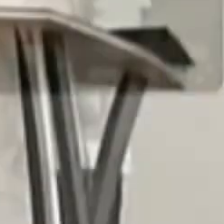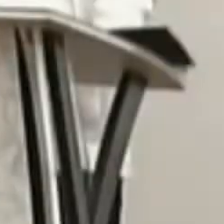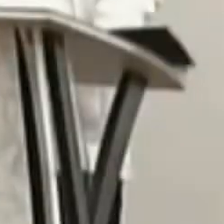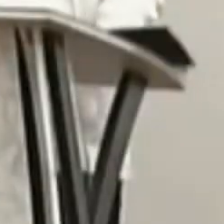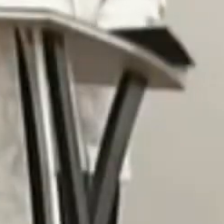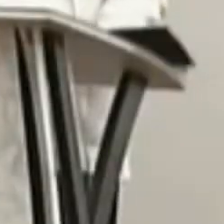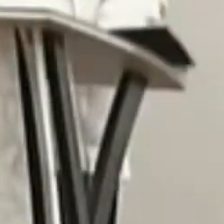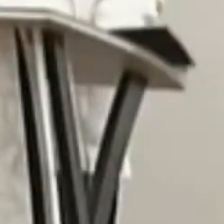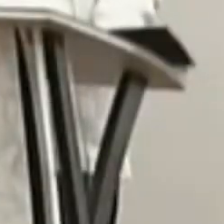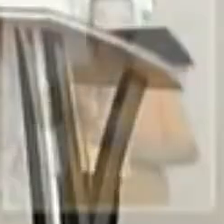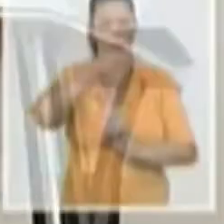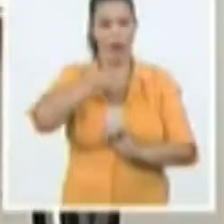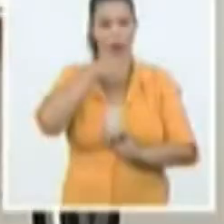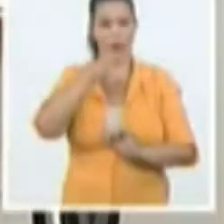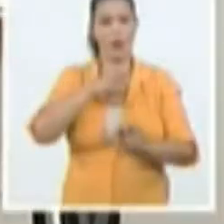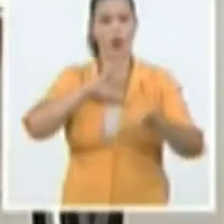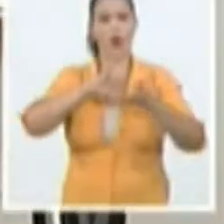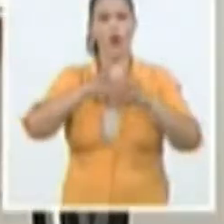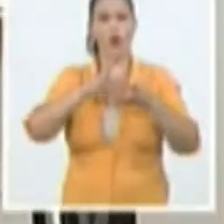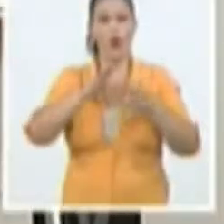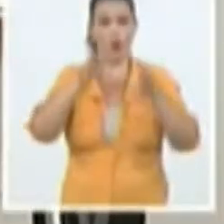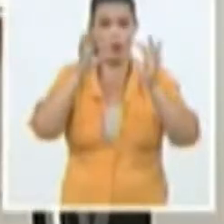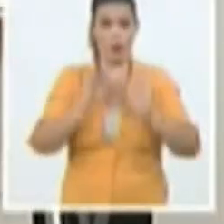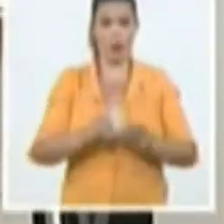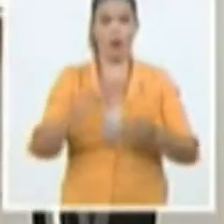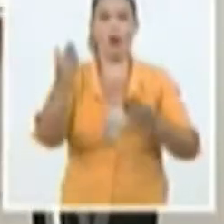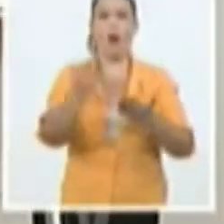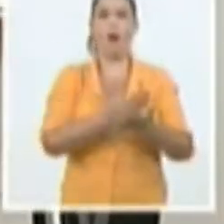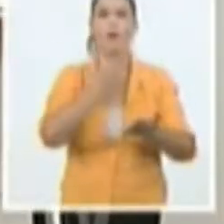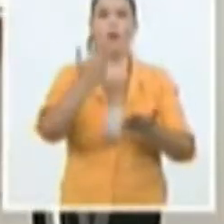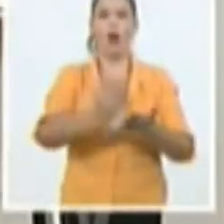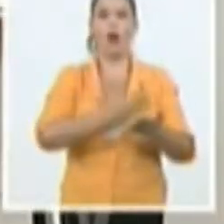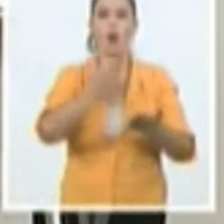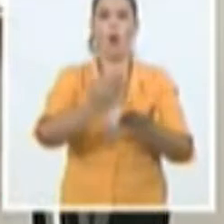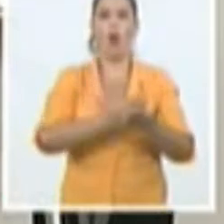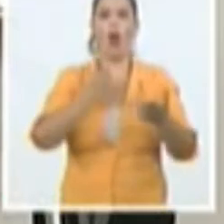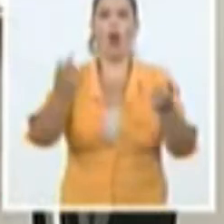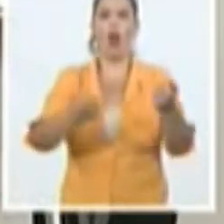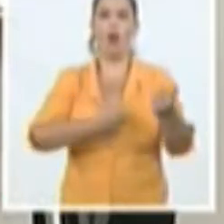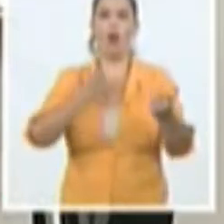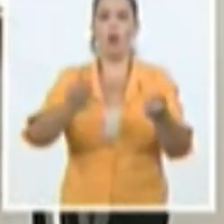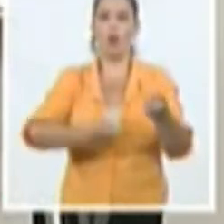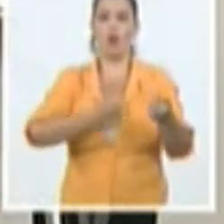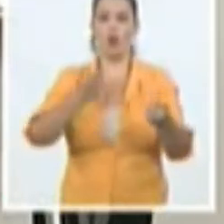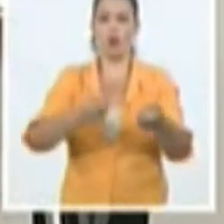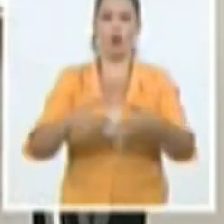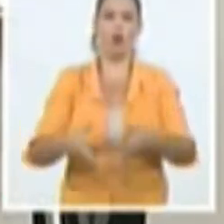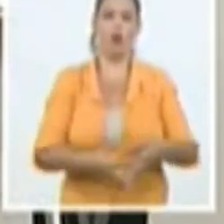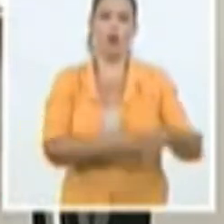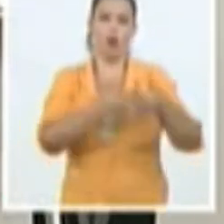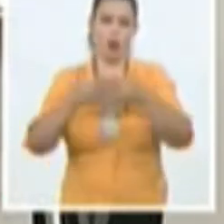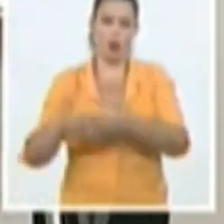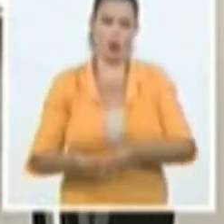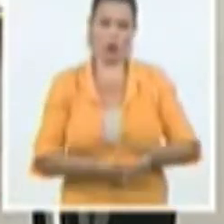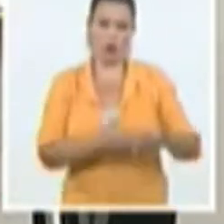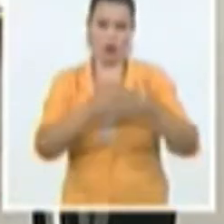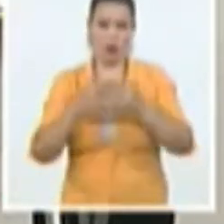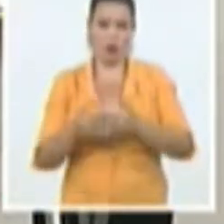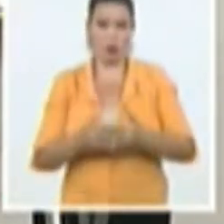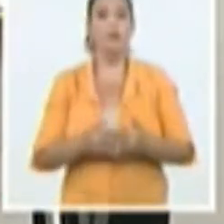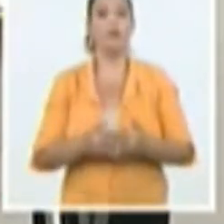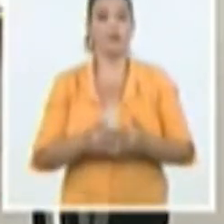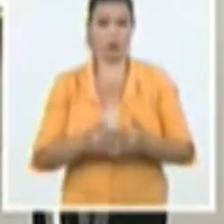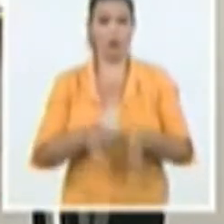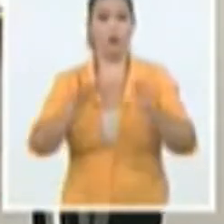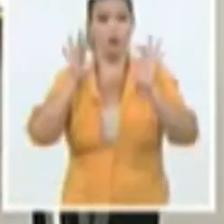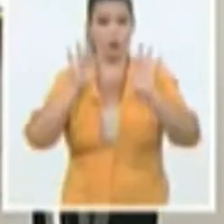no violenta del politólogo norteamericano Gene Sharp, quien ha sido un